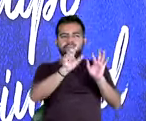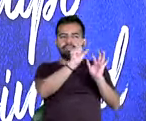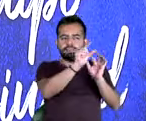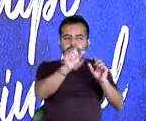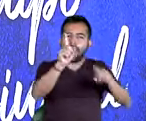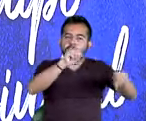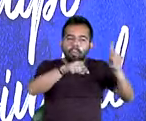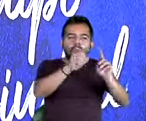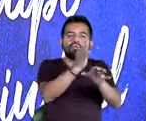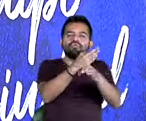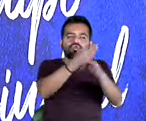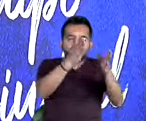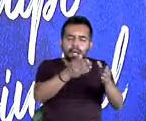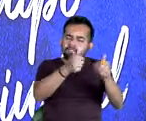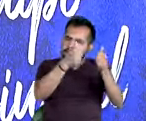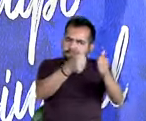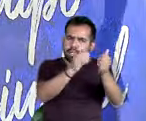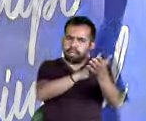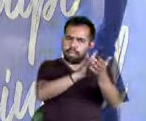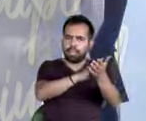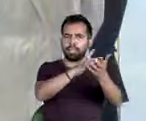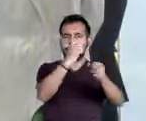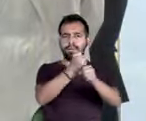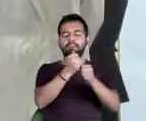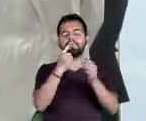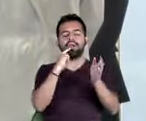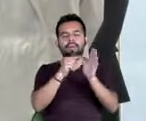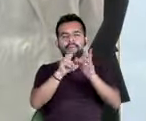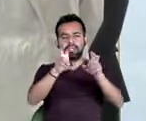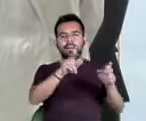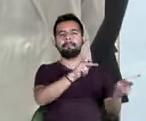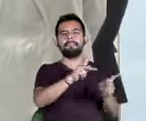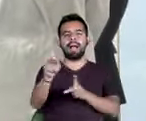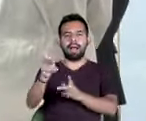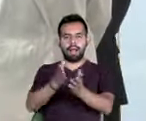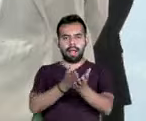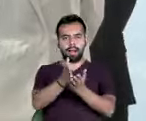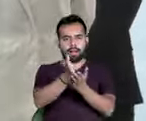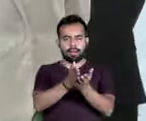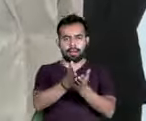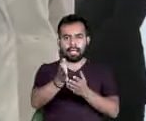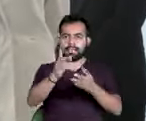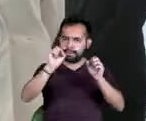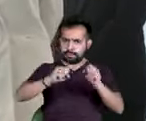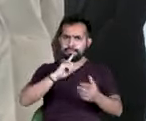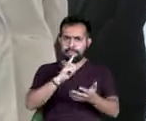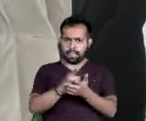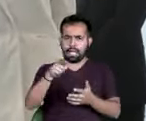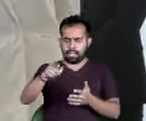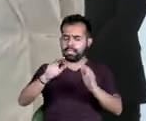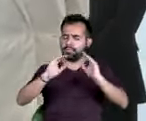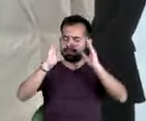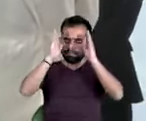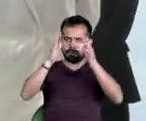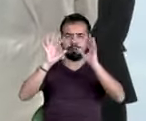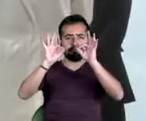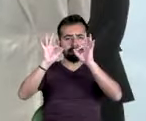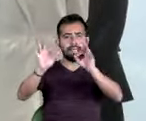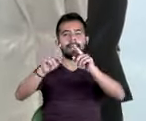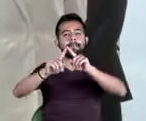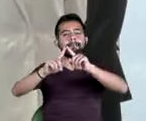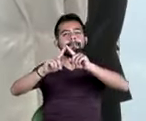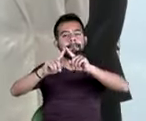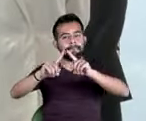porque ahí permítame decir una cosa que es importante. Por ejemplo, plan de carrera. Y claro, el estatuto orgánico es fundamental para iniciar el plan de carrera, pero tenemos que